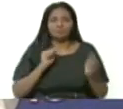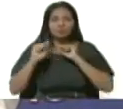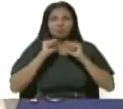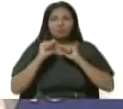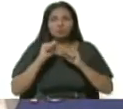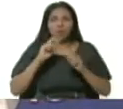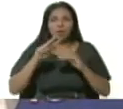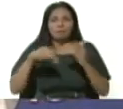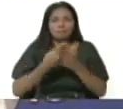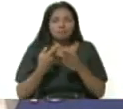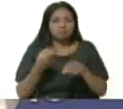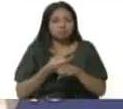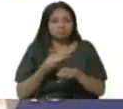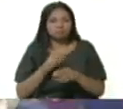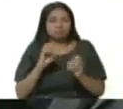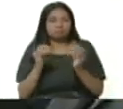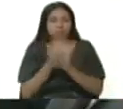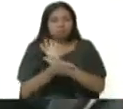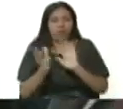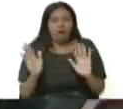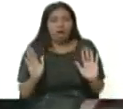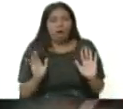¡Pum! Cae el gobierno.